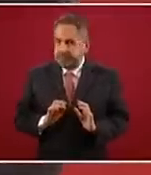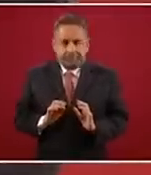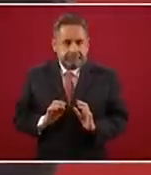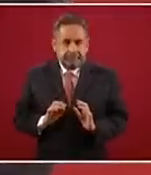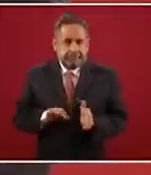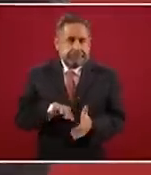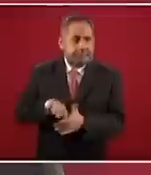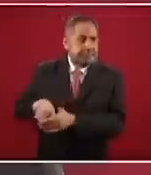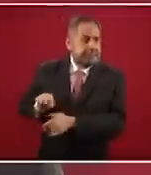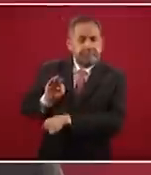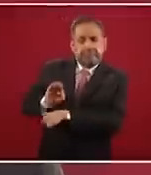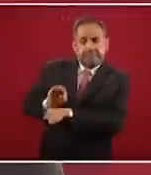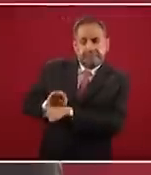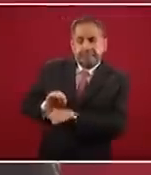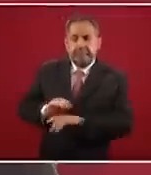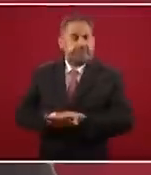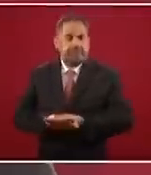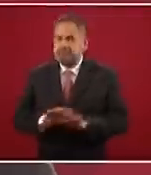tapadera de nadie